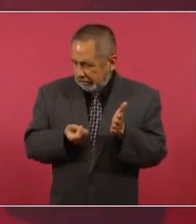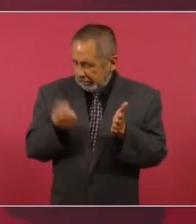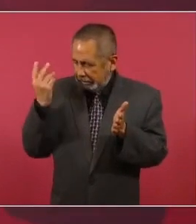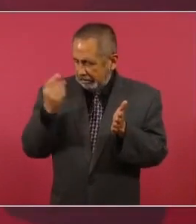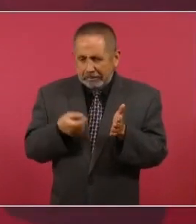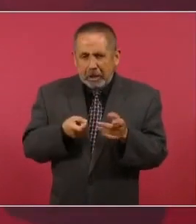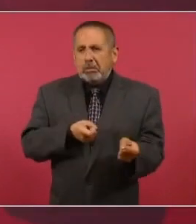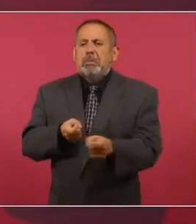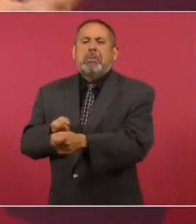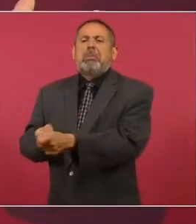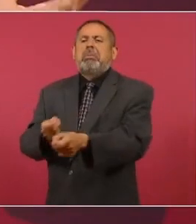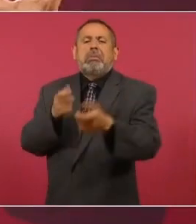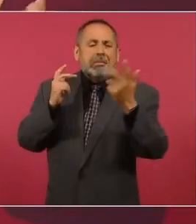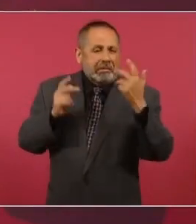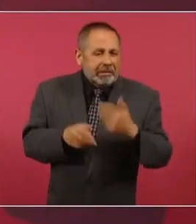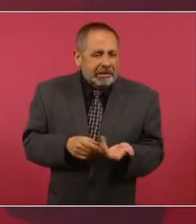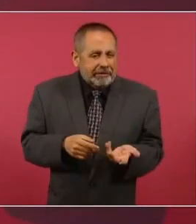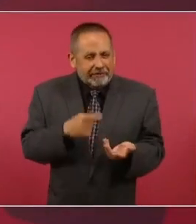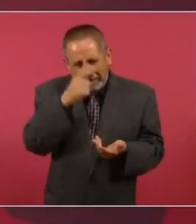y las usaron para